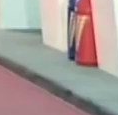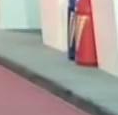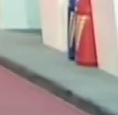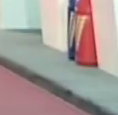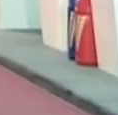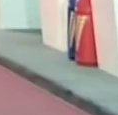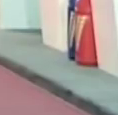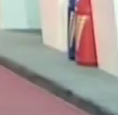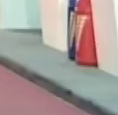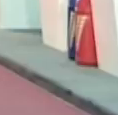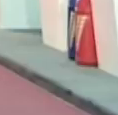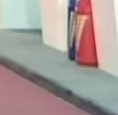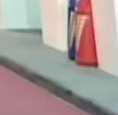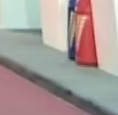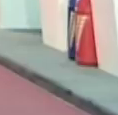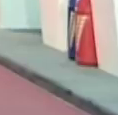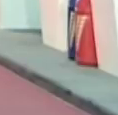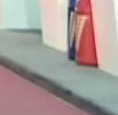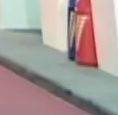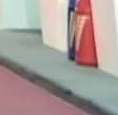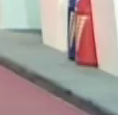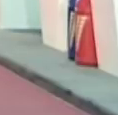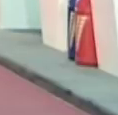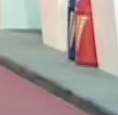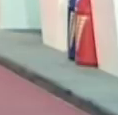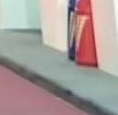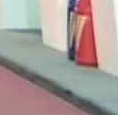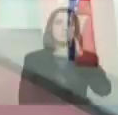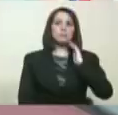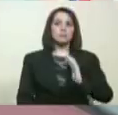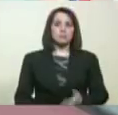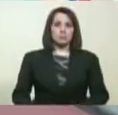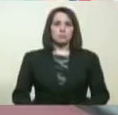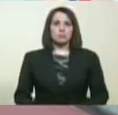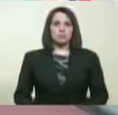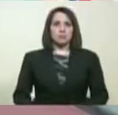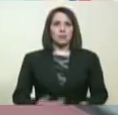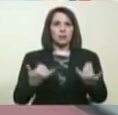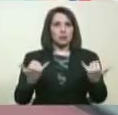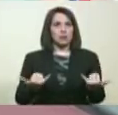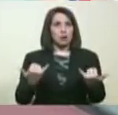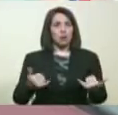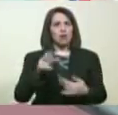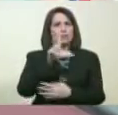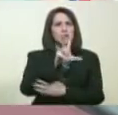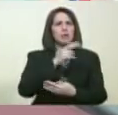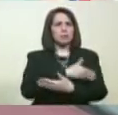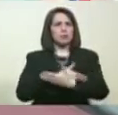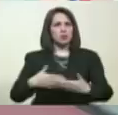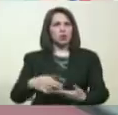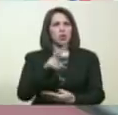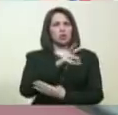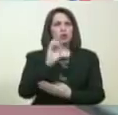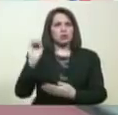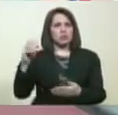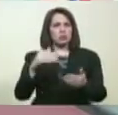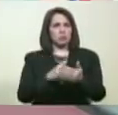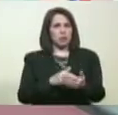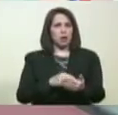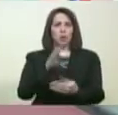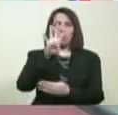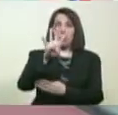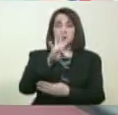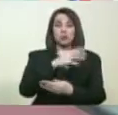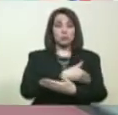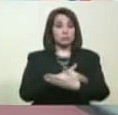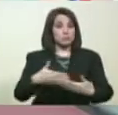Sí, con el carnet de la patria es que hemos llegado al 100% pensiones. Pasamos de 3.200.000 a 4 millones de pensionados. Sí,